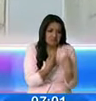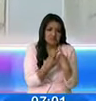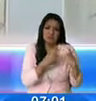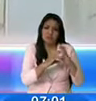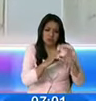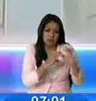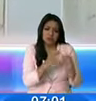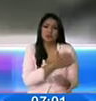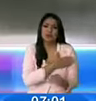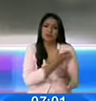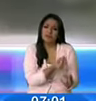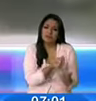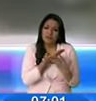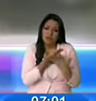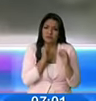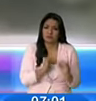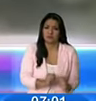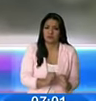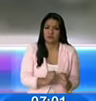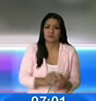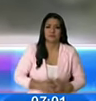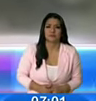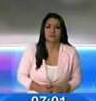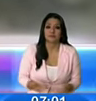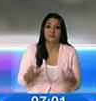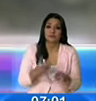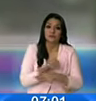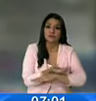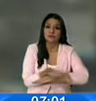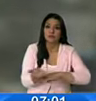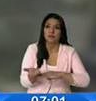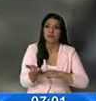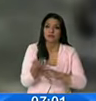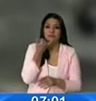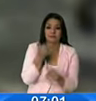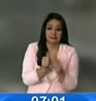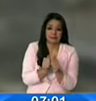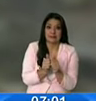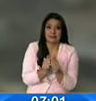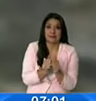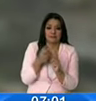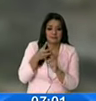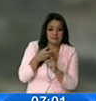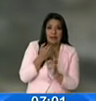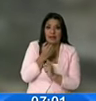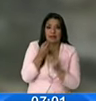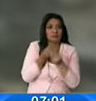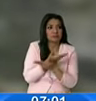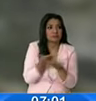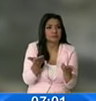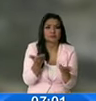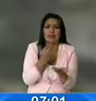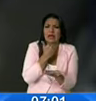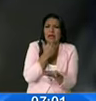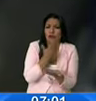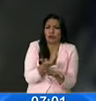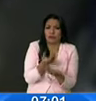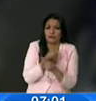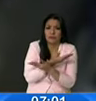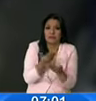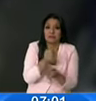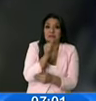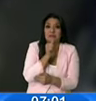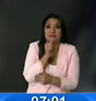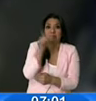exista confianza entre padres e hijos. También recomienda controlar el uso de redes sociales para evitar la divulgación de información sensible que gente